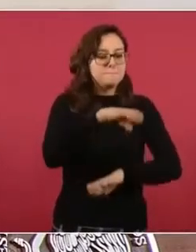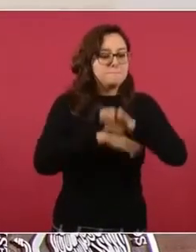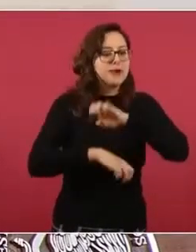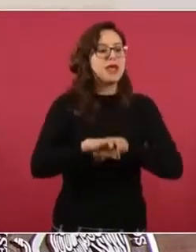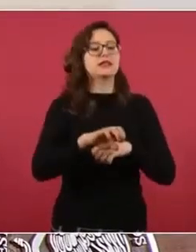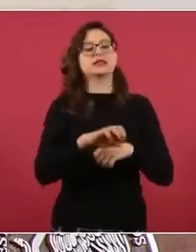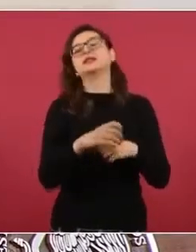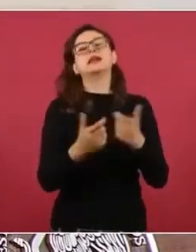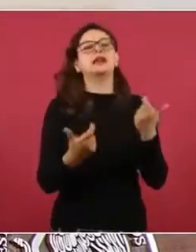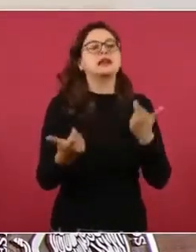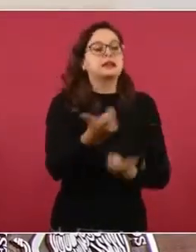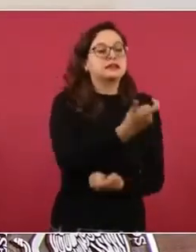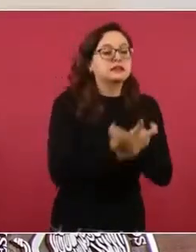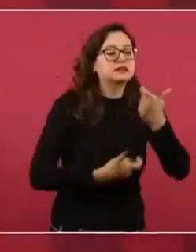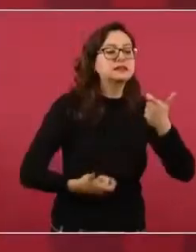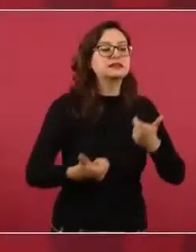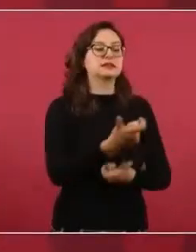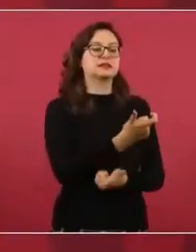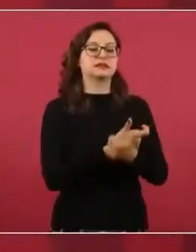económicas, financieras.